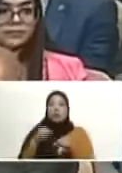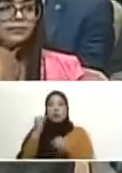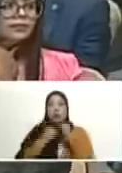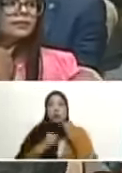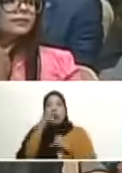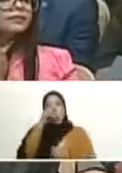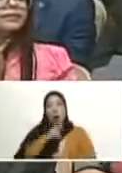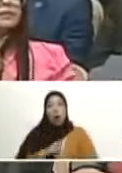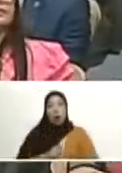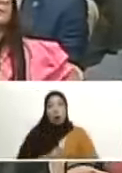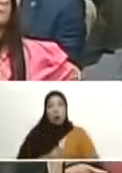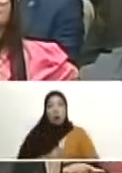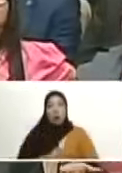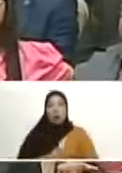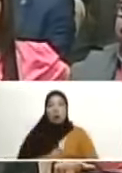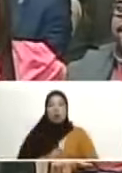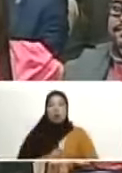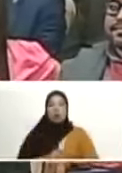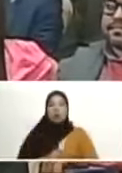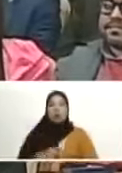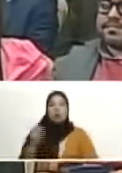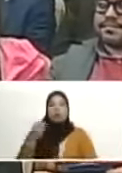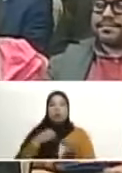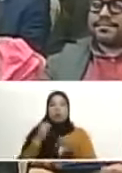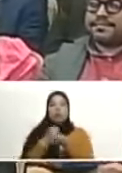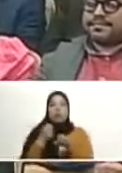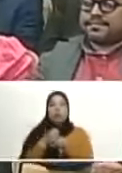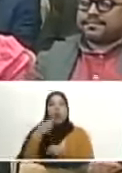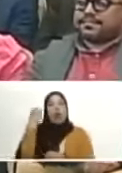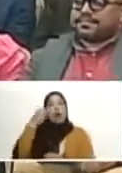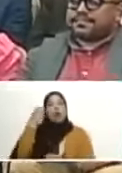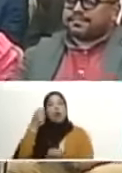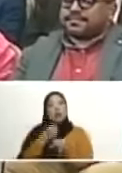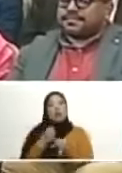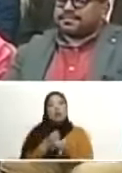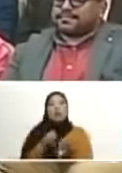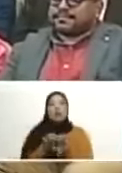año, con un mandato reforzado de mediación,